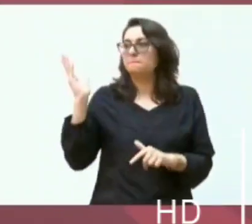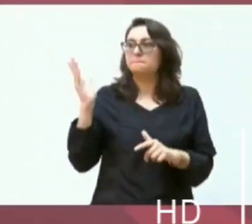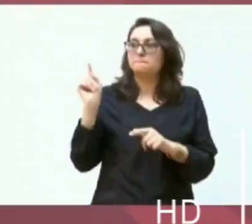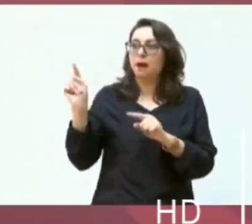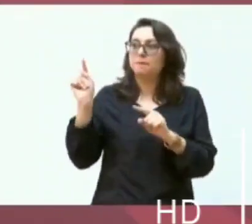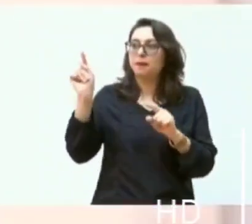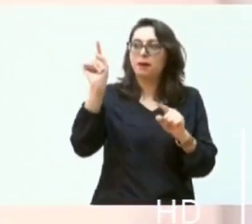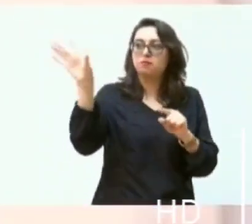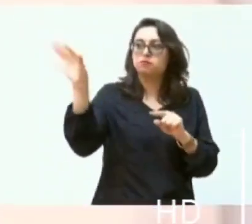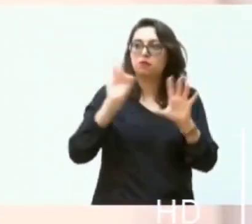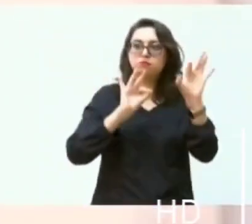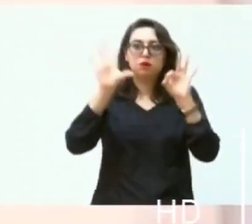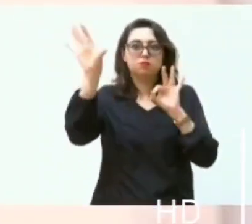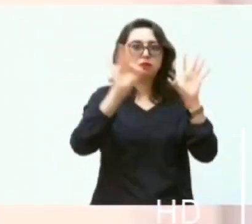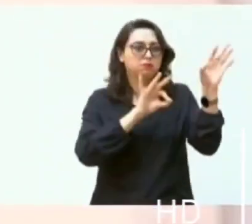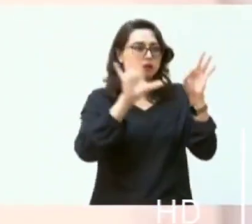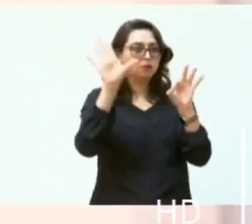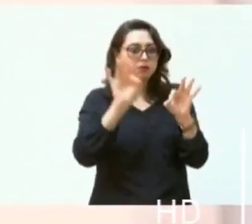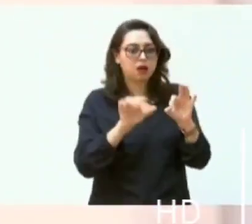colecciones.